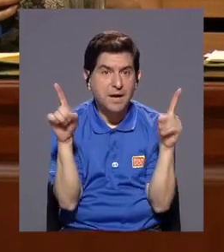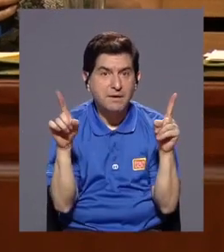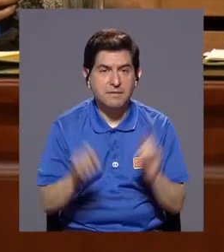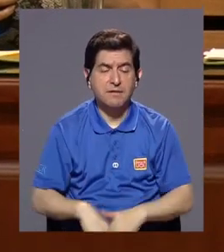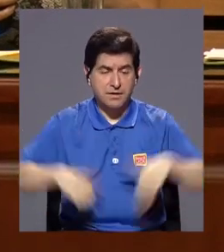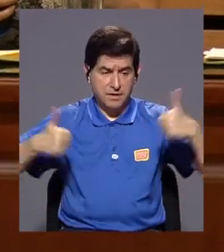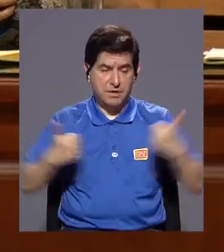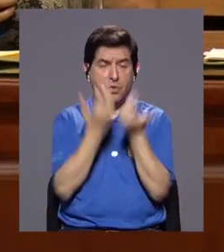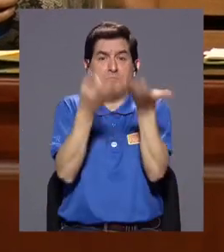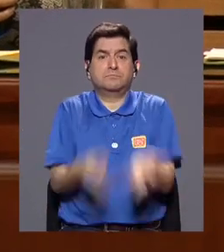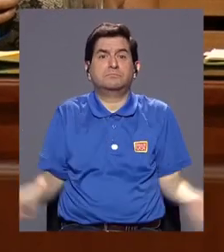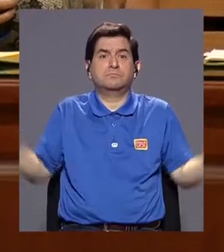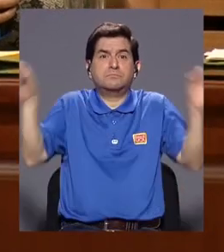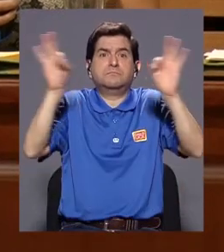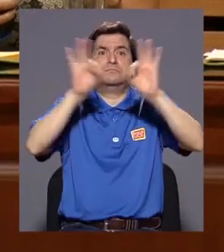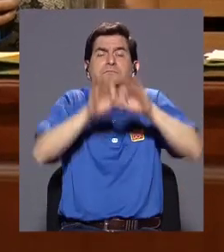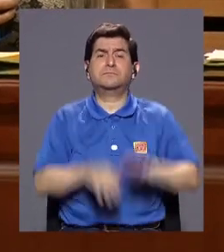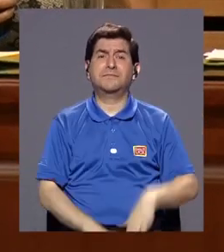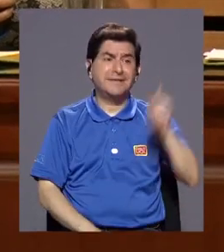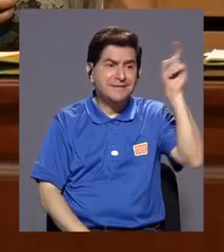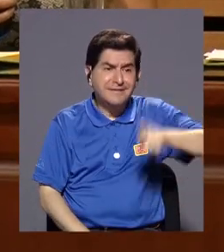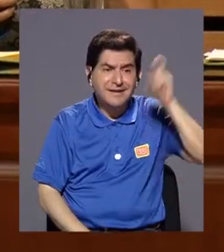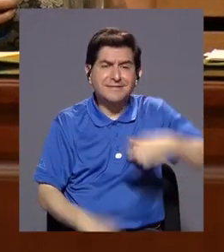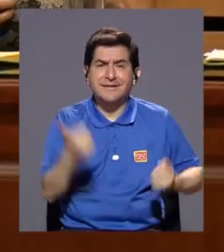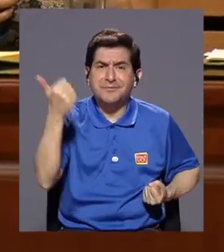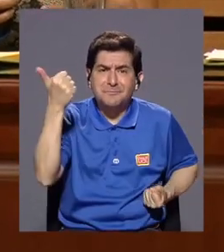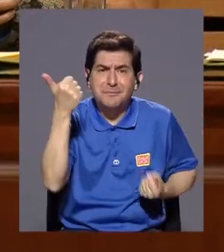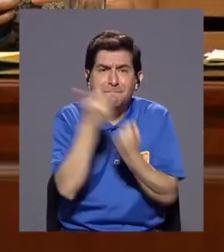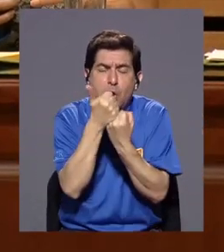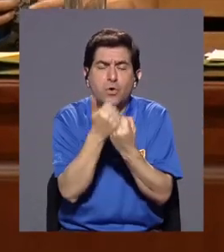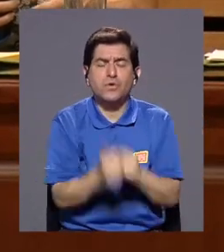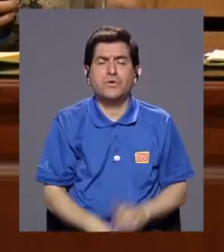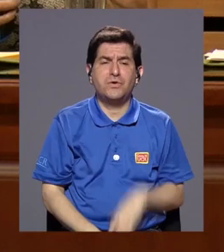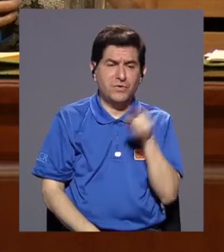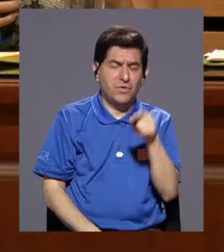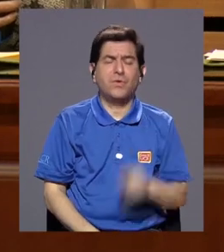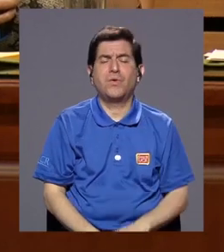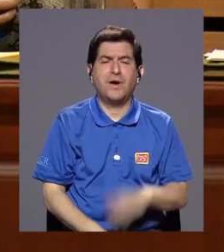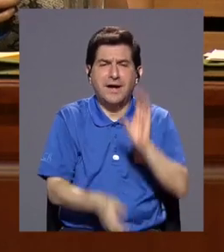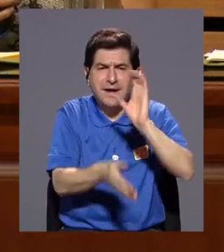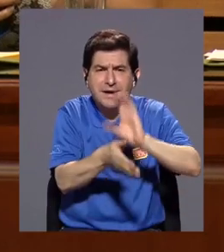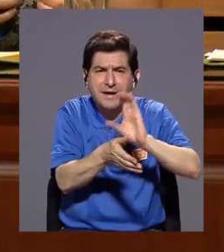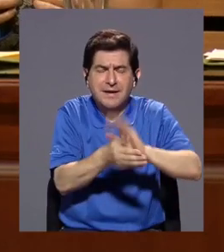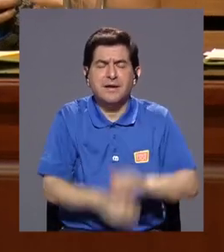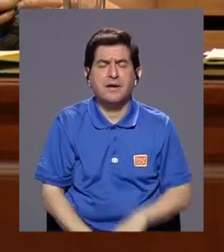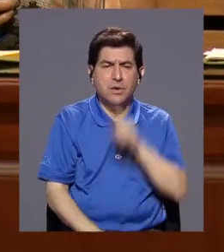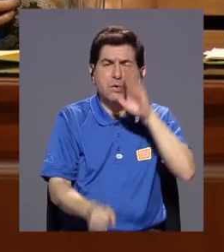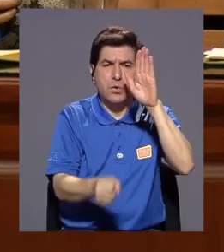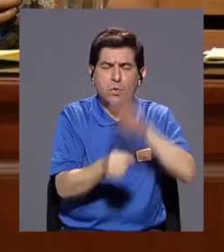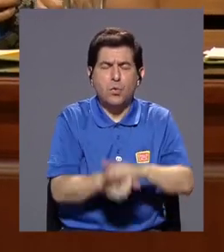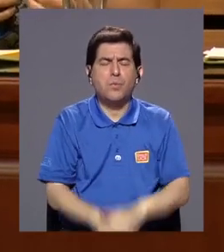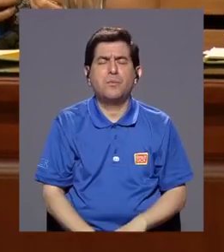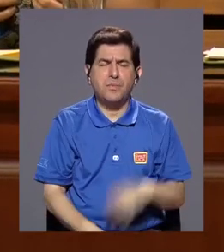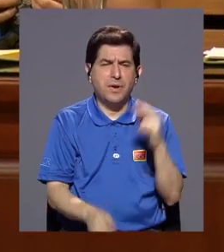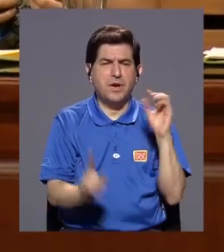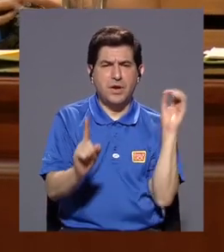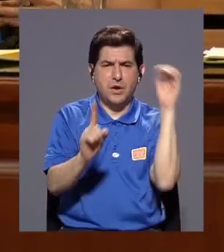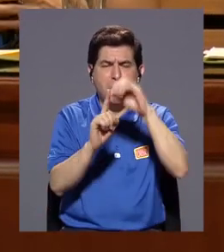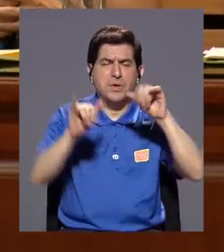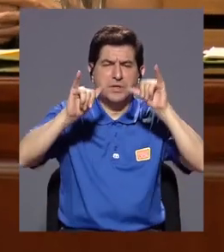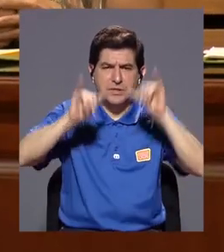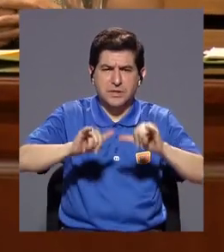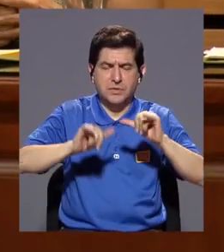reto fundamental es que necesitamos un apoyo clínico para cumplir este objetivo de la